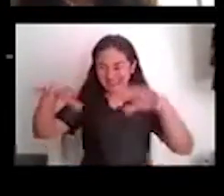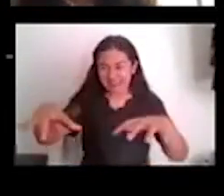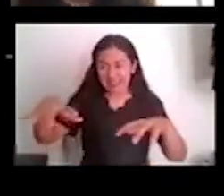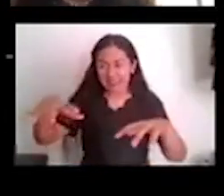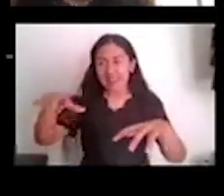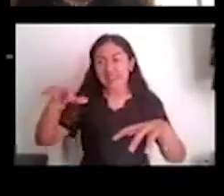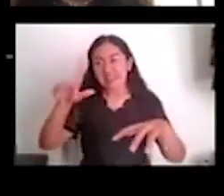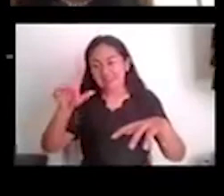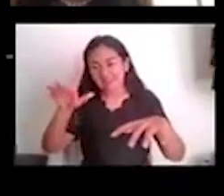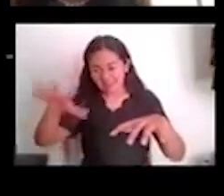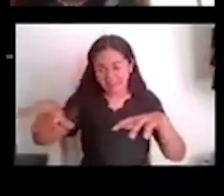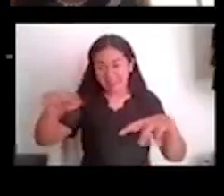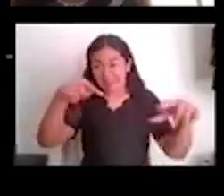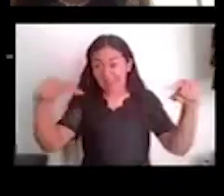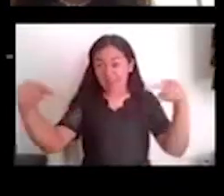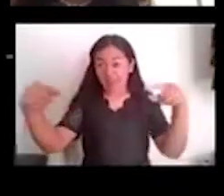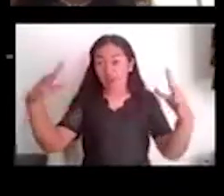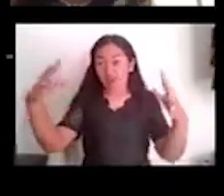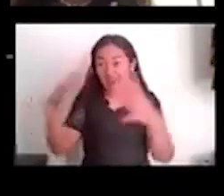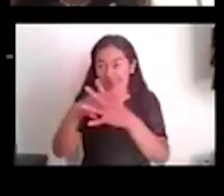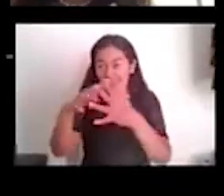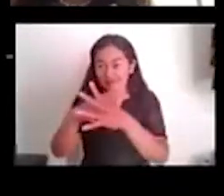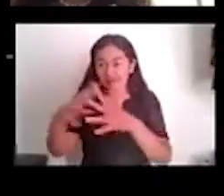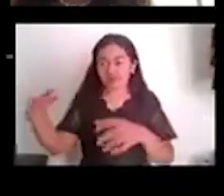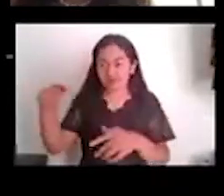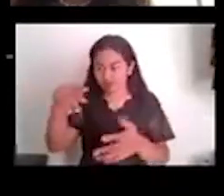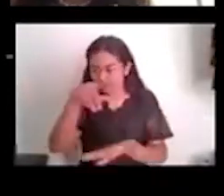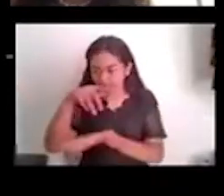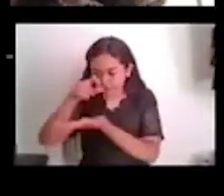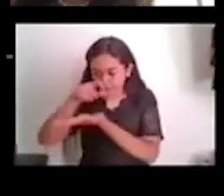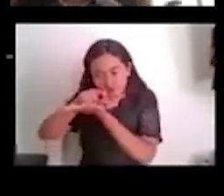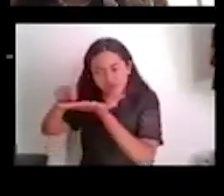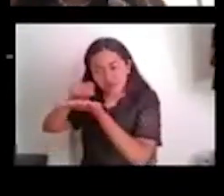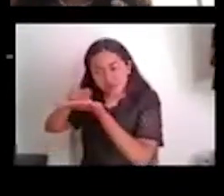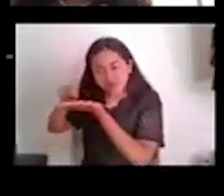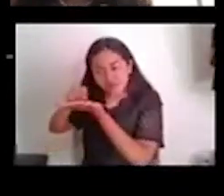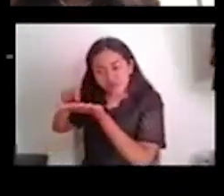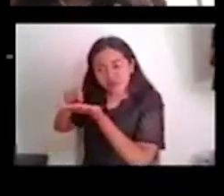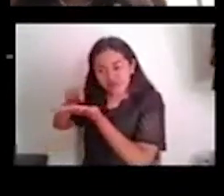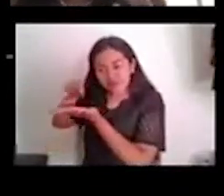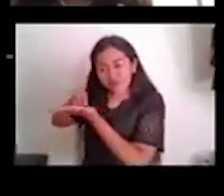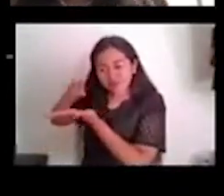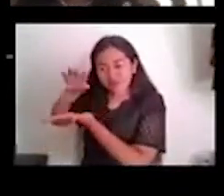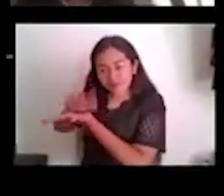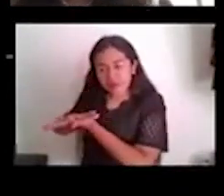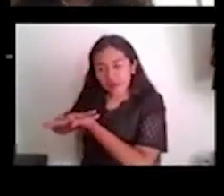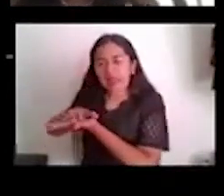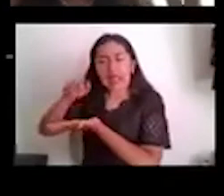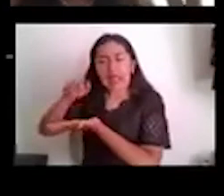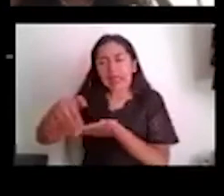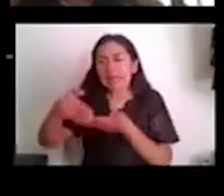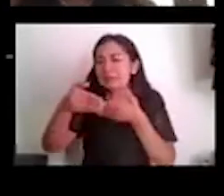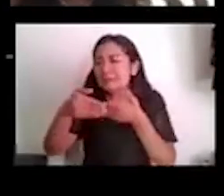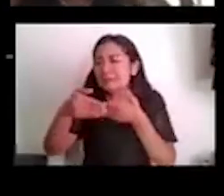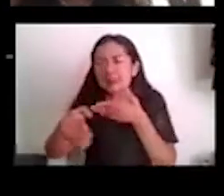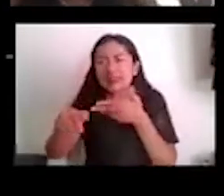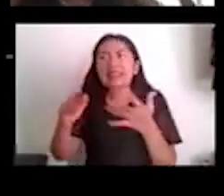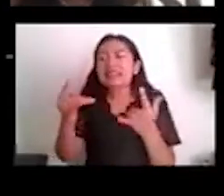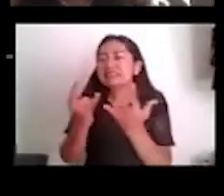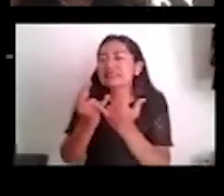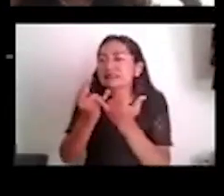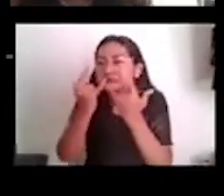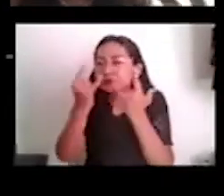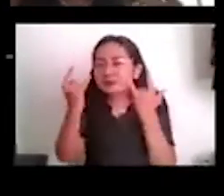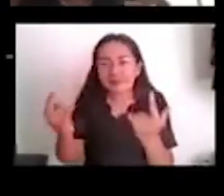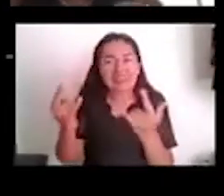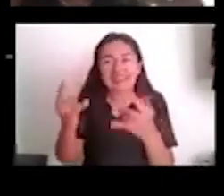Tenochcas. Y a partir de ese momento, digamos, se da el dominio y se da la historia oficial de